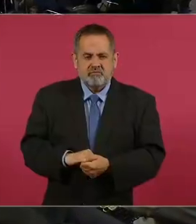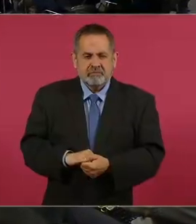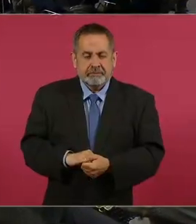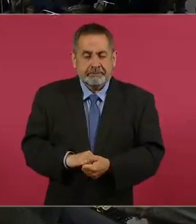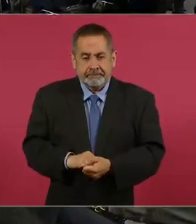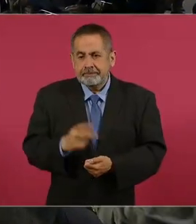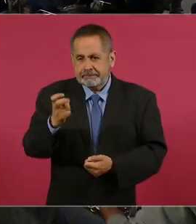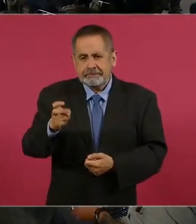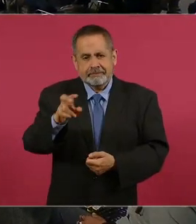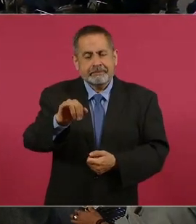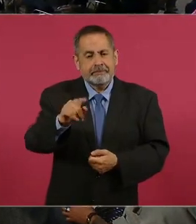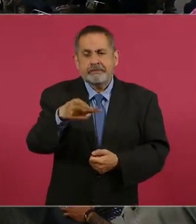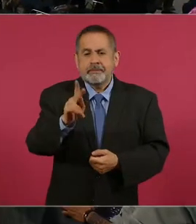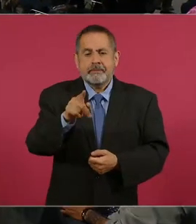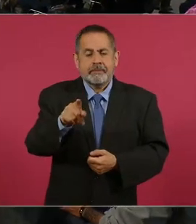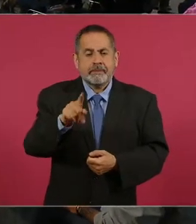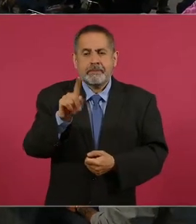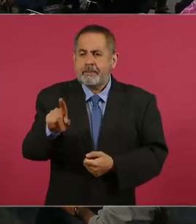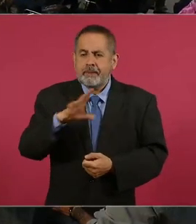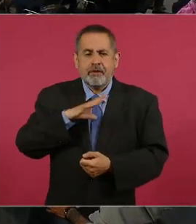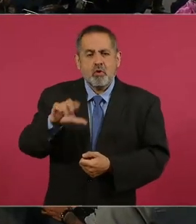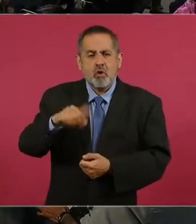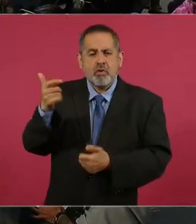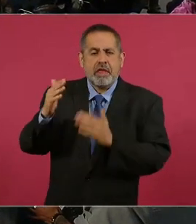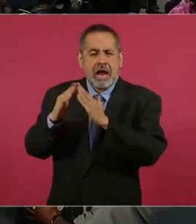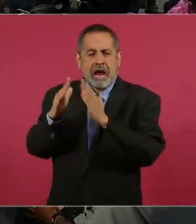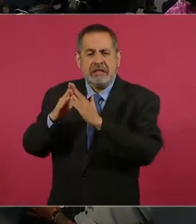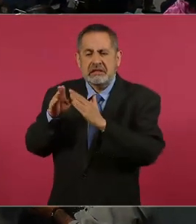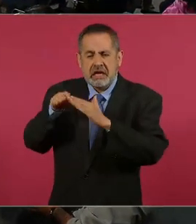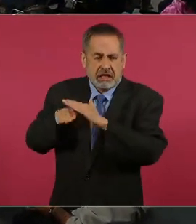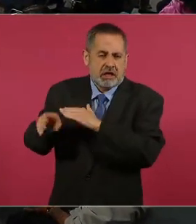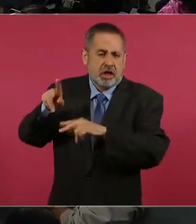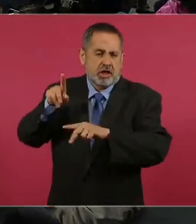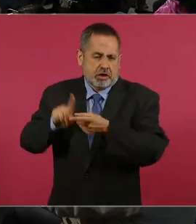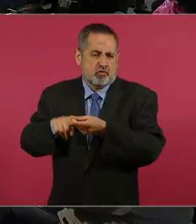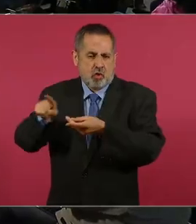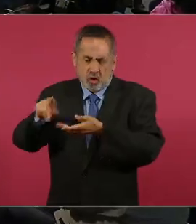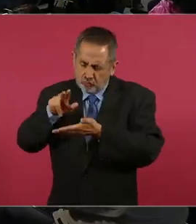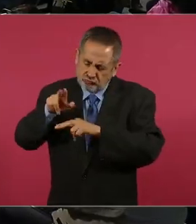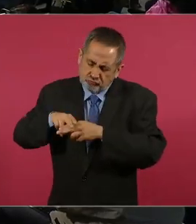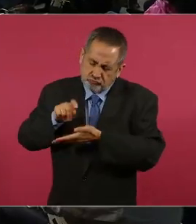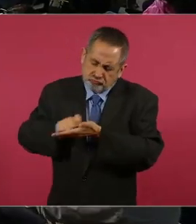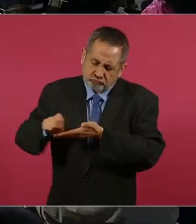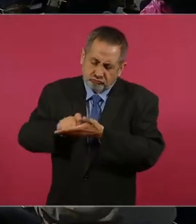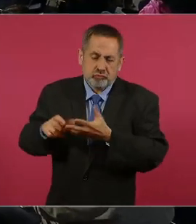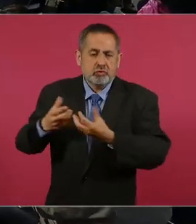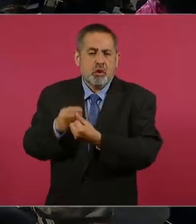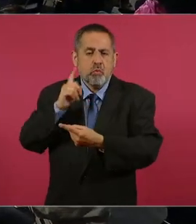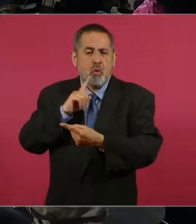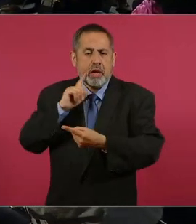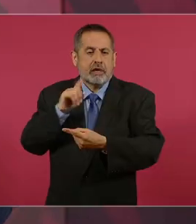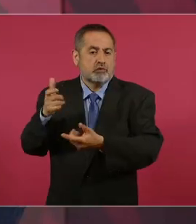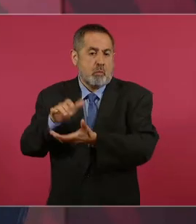sí, pero tenía una casa donde escribía, que Julieta Campos, su